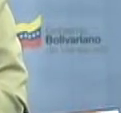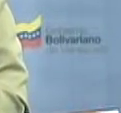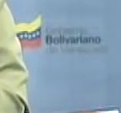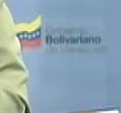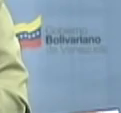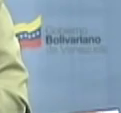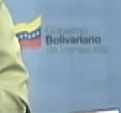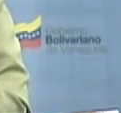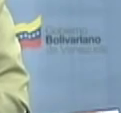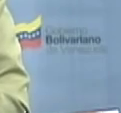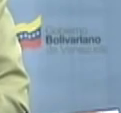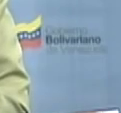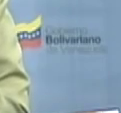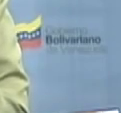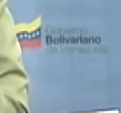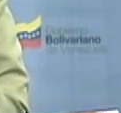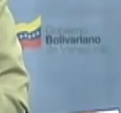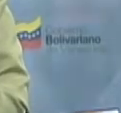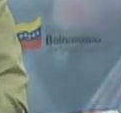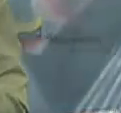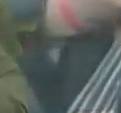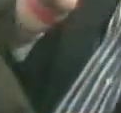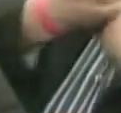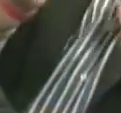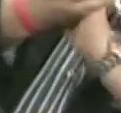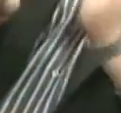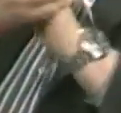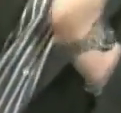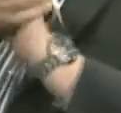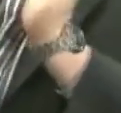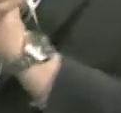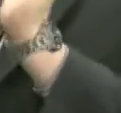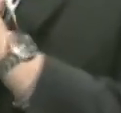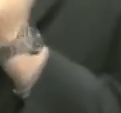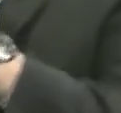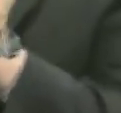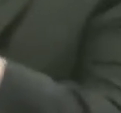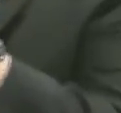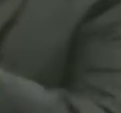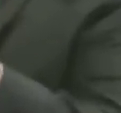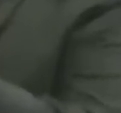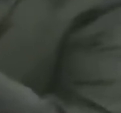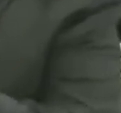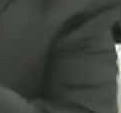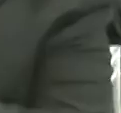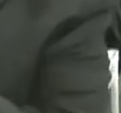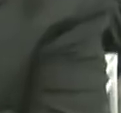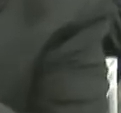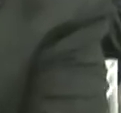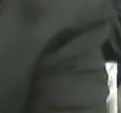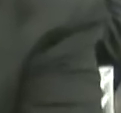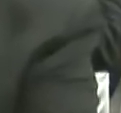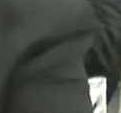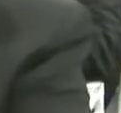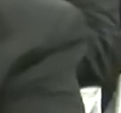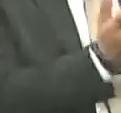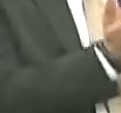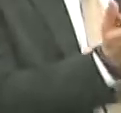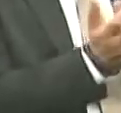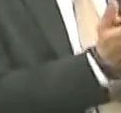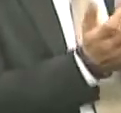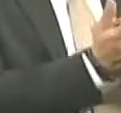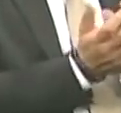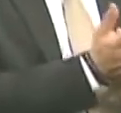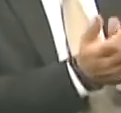venezolana. Productos alimentarios, productos de limpieza, le llegue todo, todo, todo, todo, todo, todo, todo, todo,